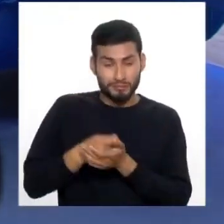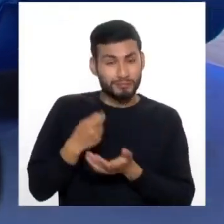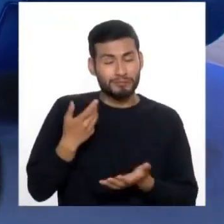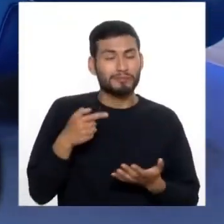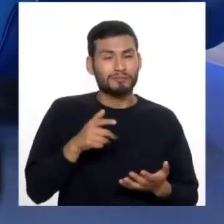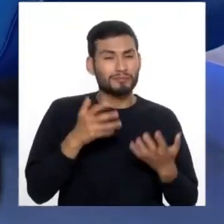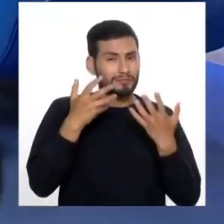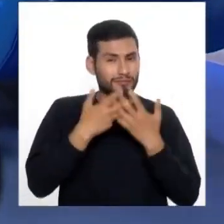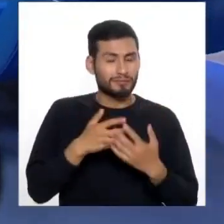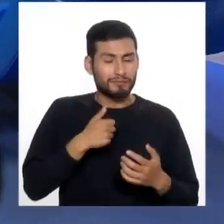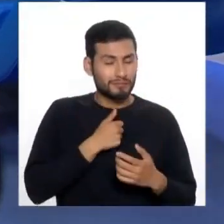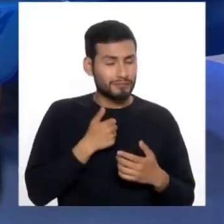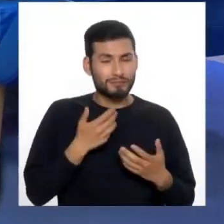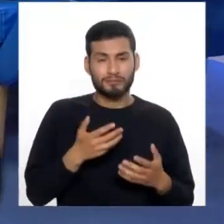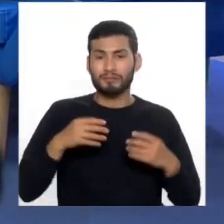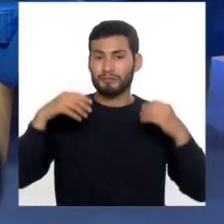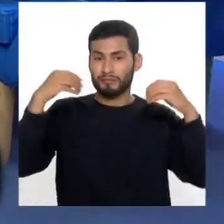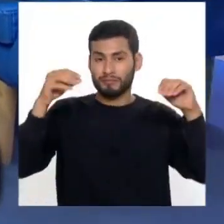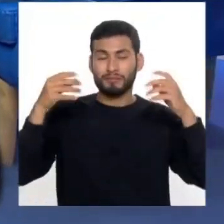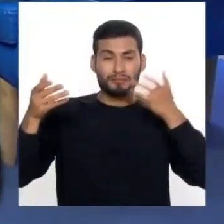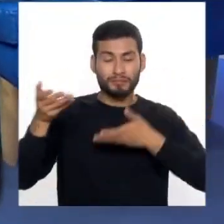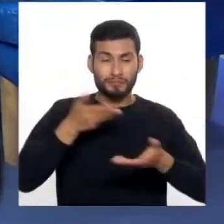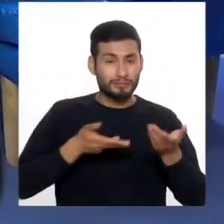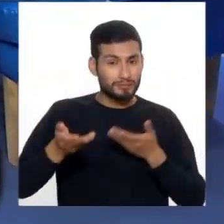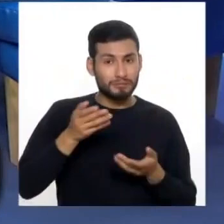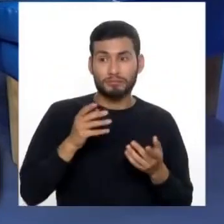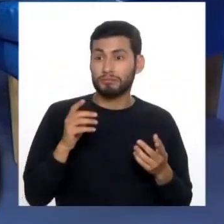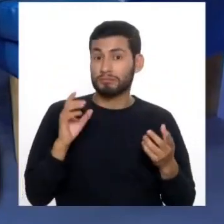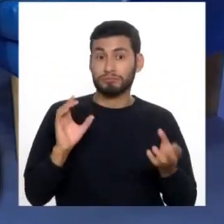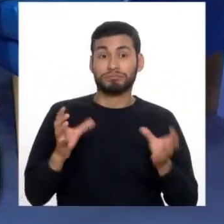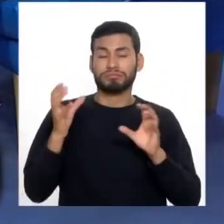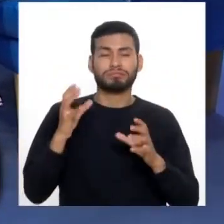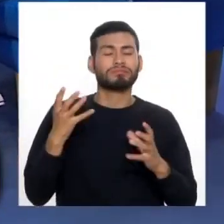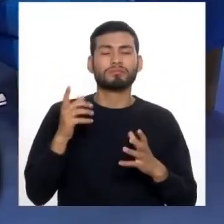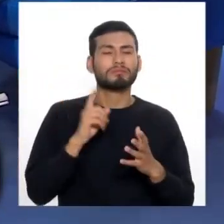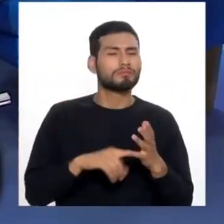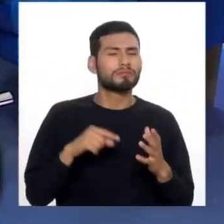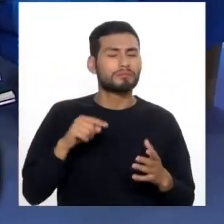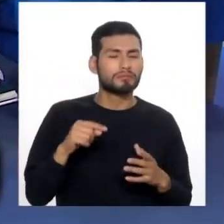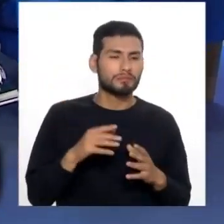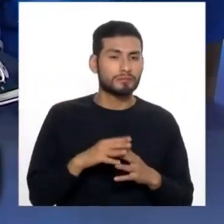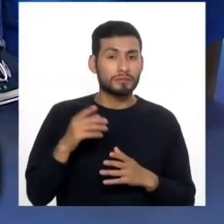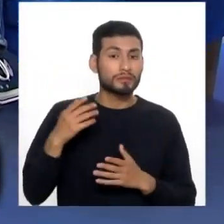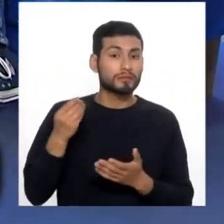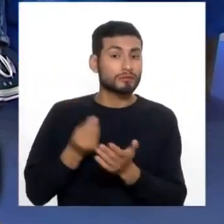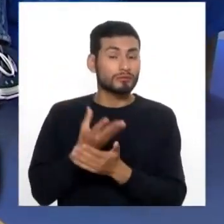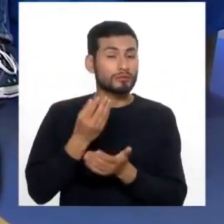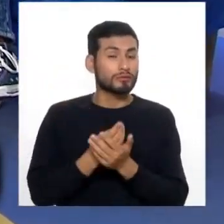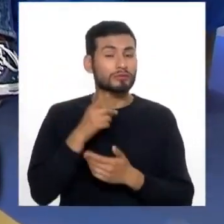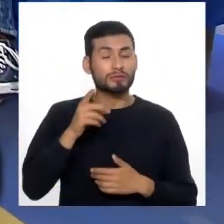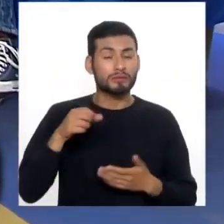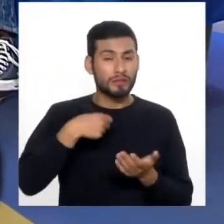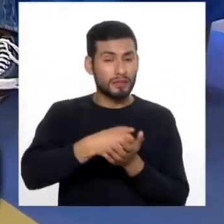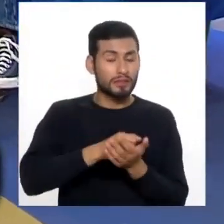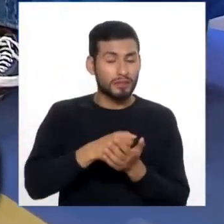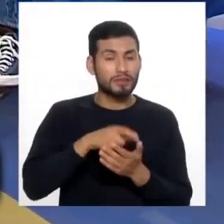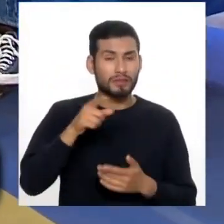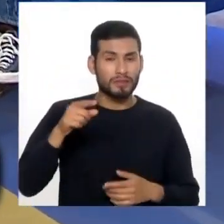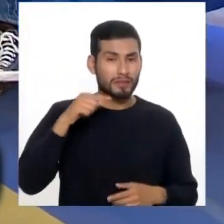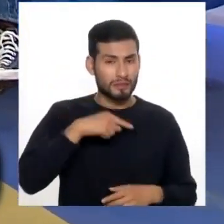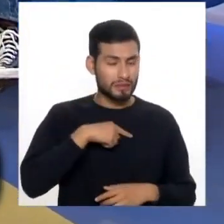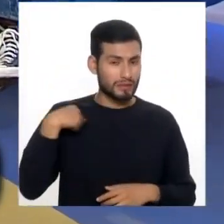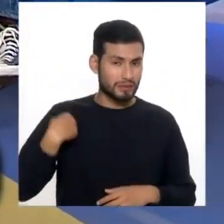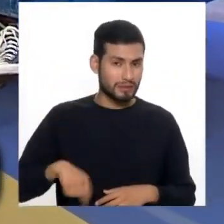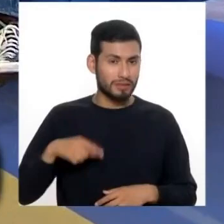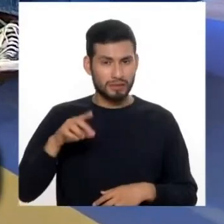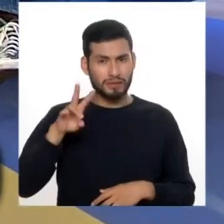propias empresas, ¿no? El mercado va a reaccionar, ¿no? El principal comprador de harina de pescado es China, nos compra